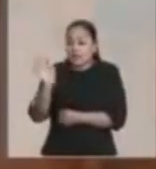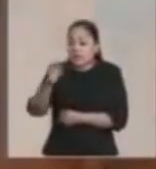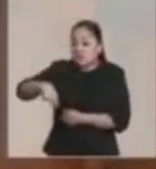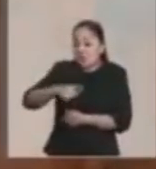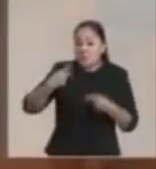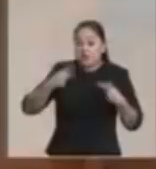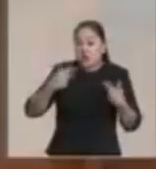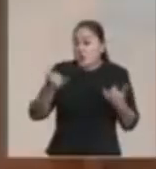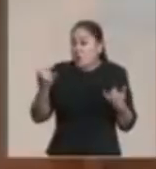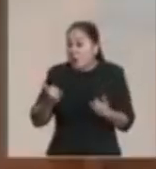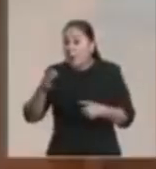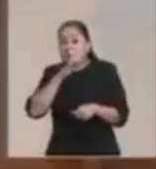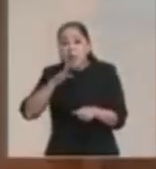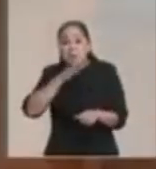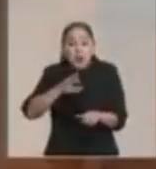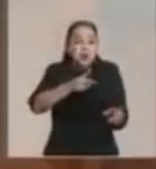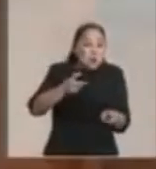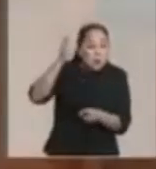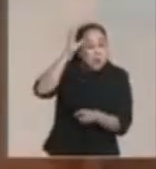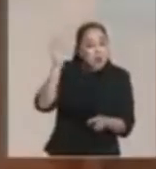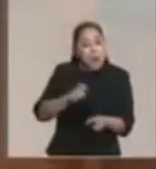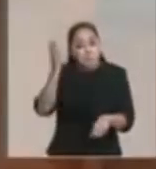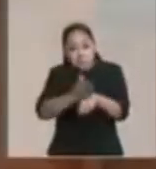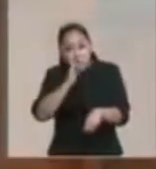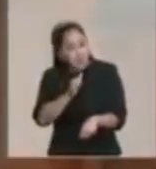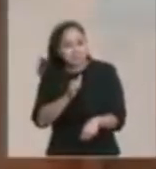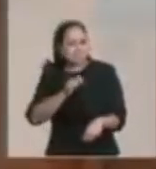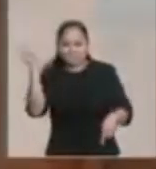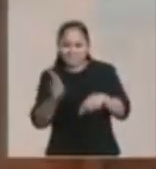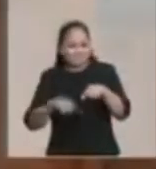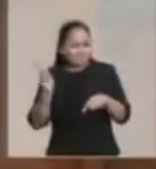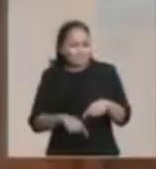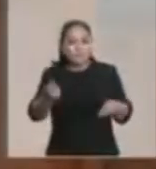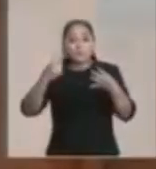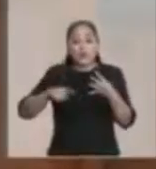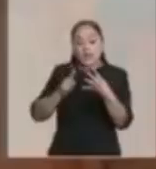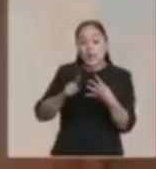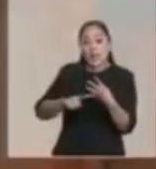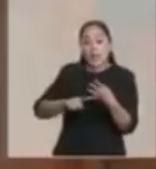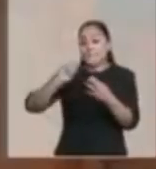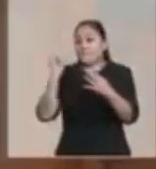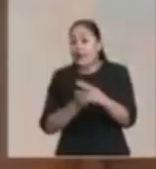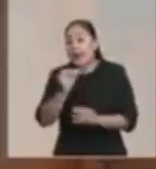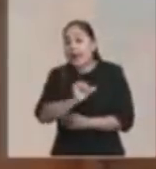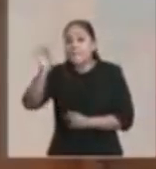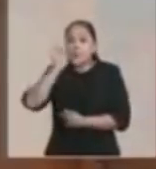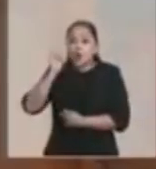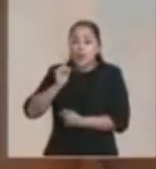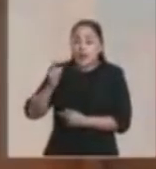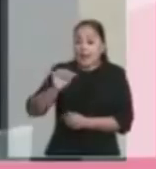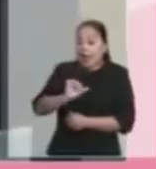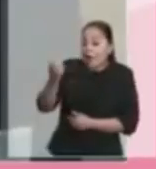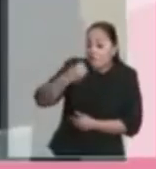la haga, la pague. Cuarto, voy a poner como prioridad el combate al feminicidio, a la trata de personas, a